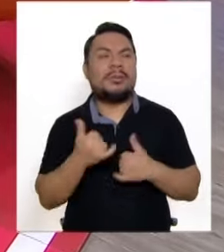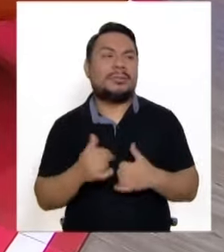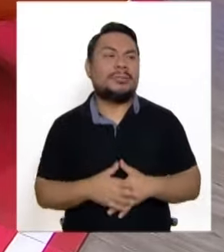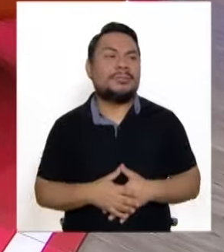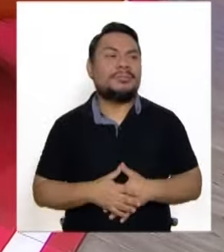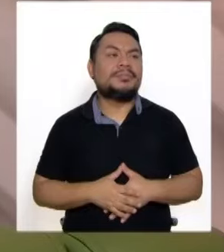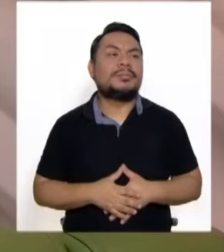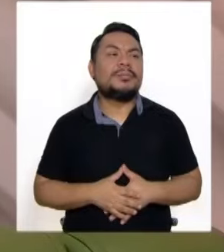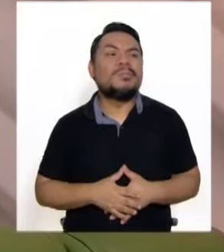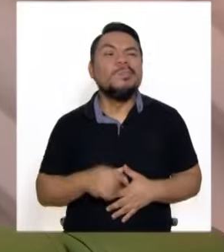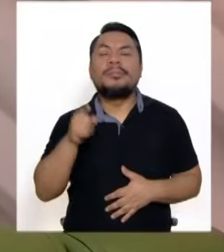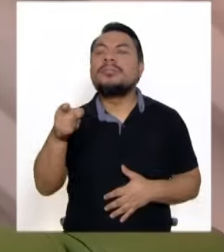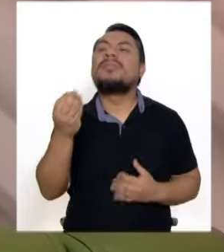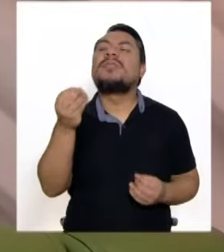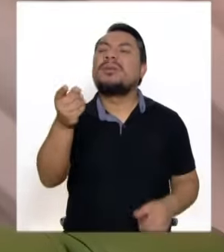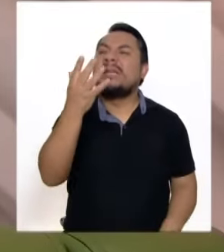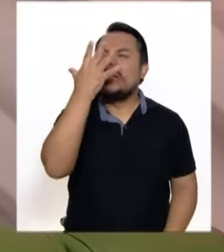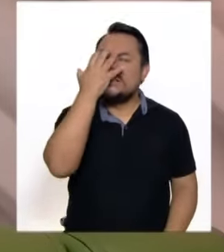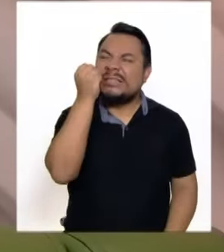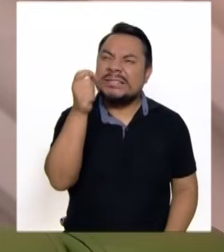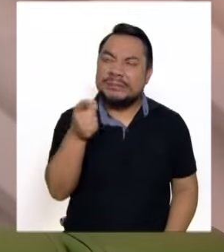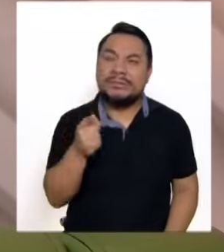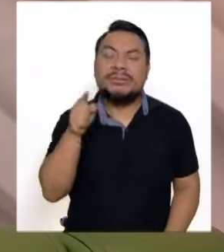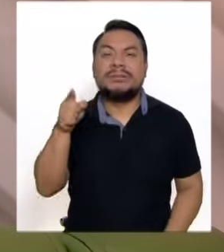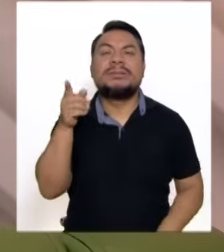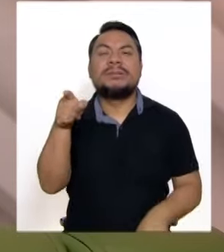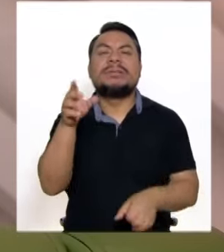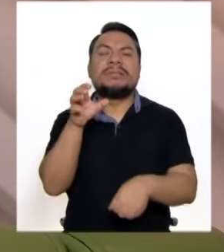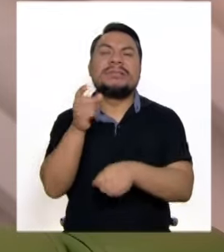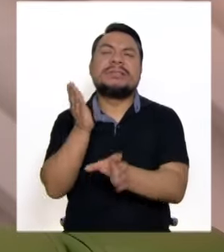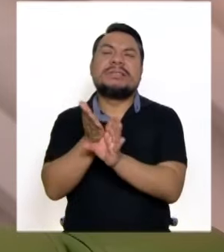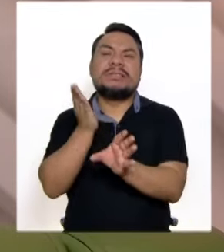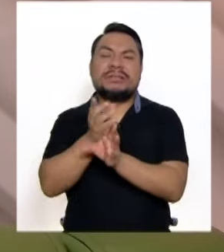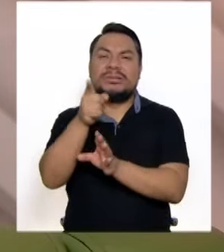¿y cómo andas de genio? ¿Atormentas a tu marido o no?